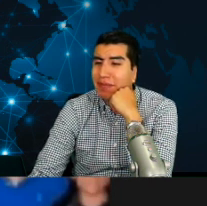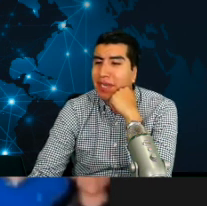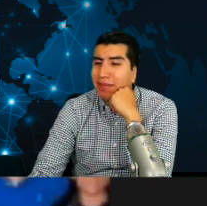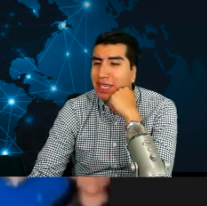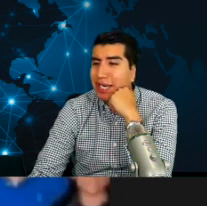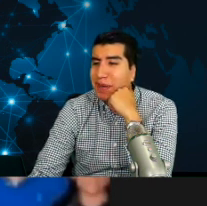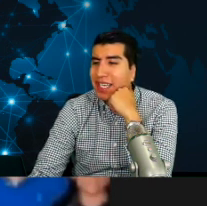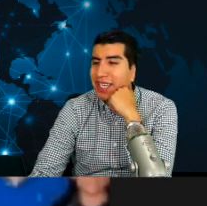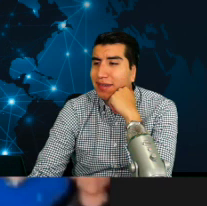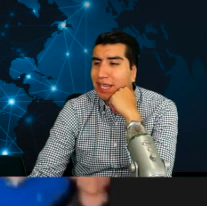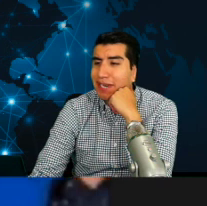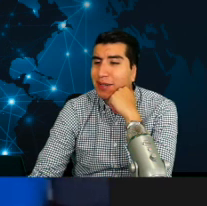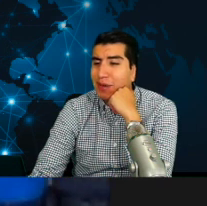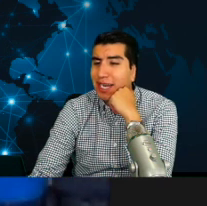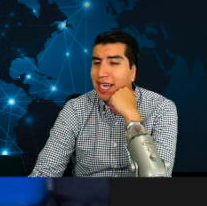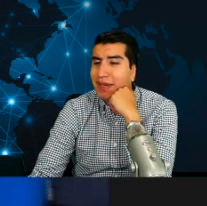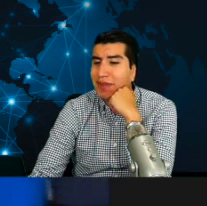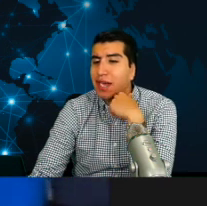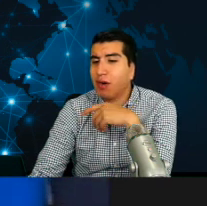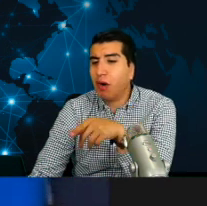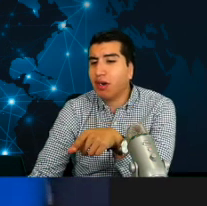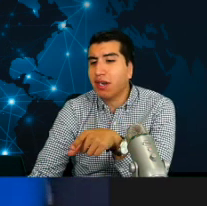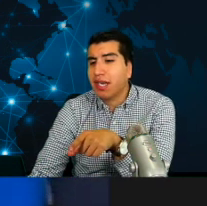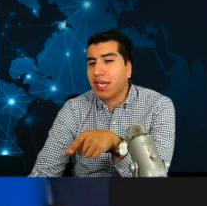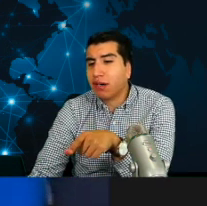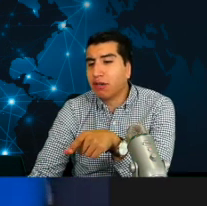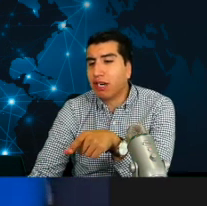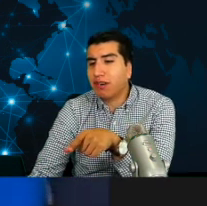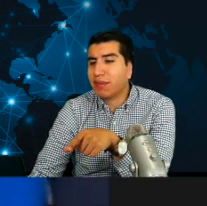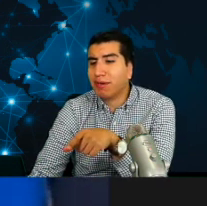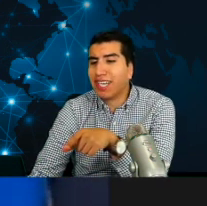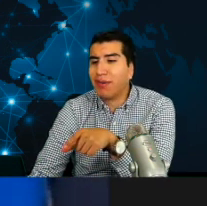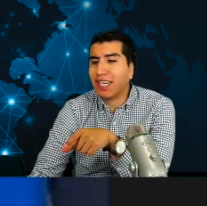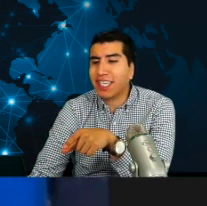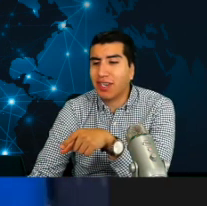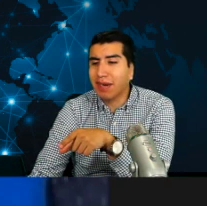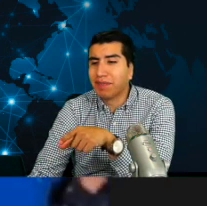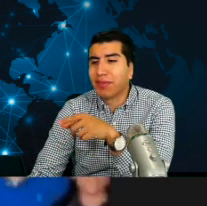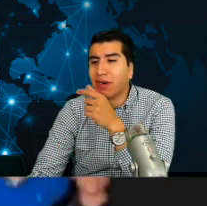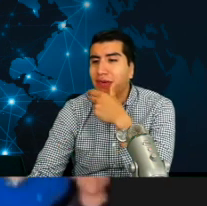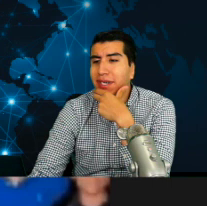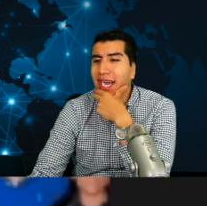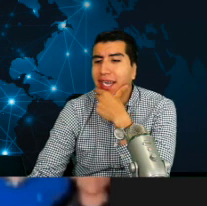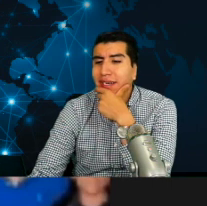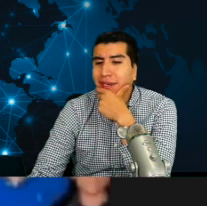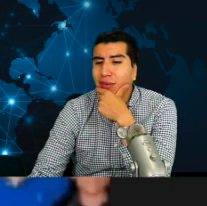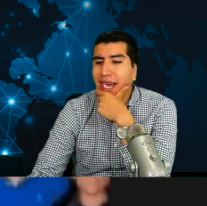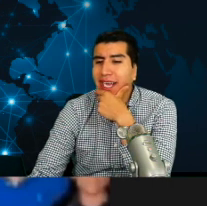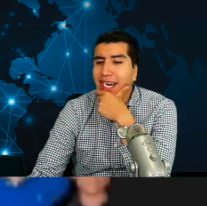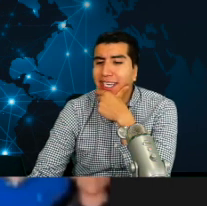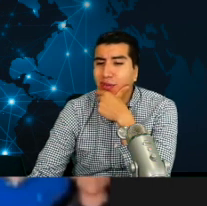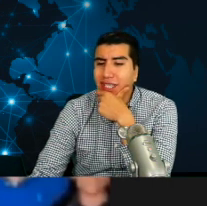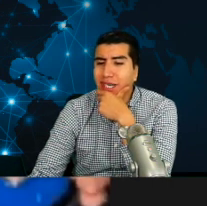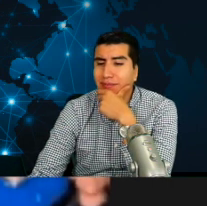porque pues aquí aparece del brazo por la calle con incluso algunos miembros de la Guardia Nacional, una familia